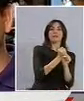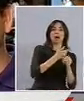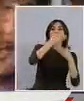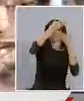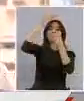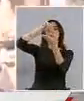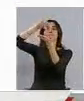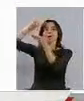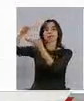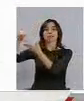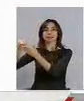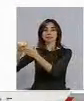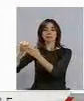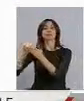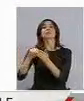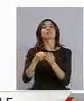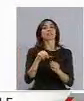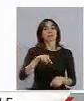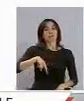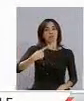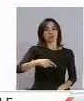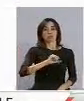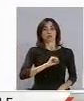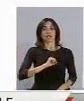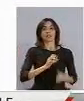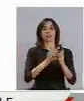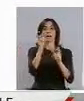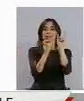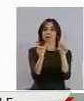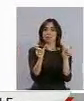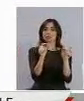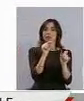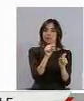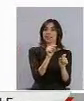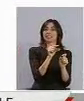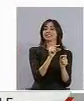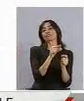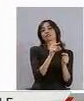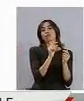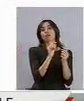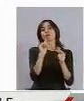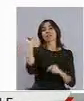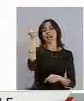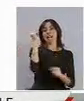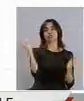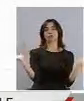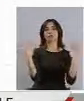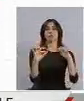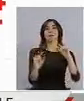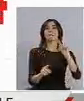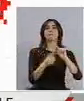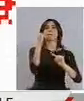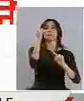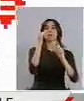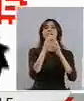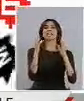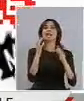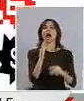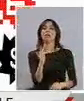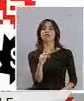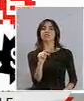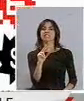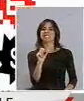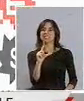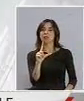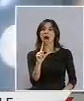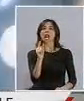países desarrollados. Próximamente en Santiago los grandes exponentes de esta disciplina nacional se reúnen el primer gran festival de animación